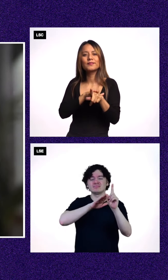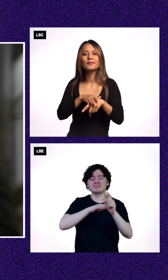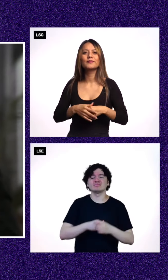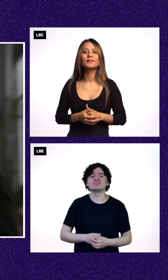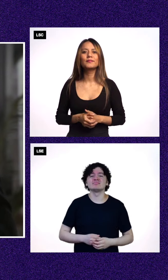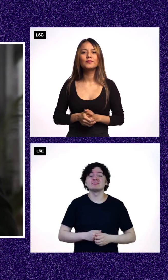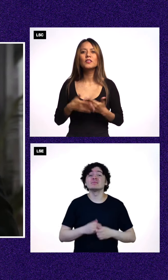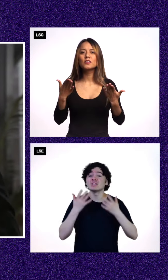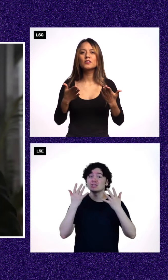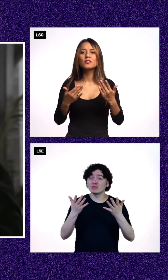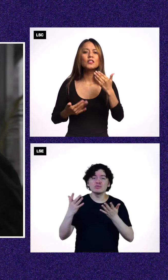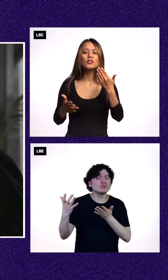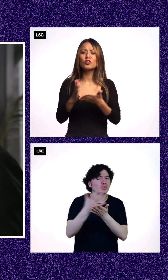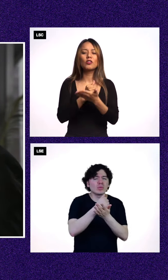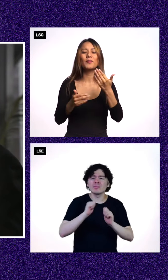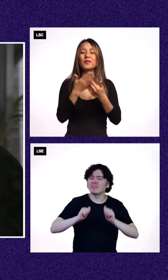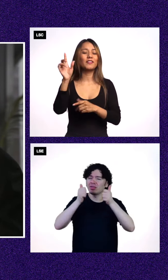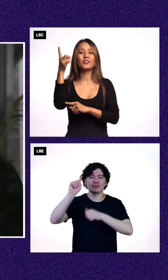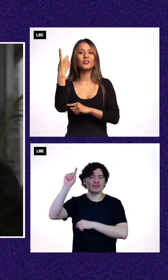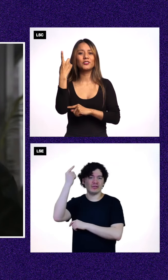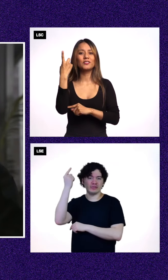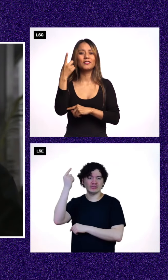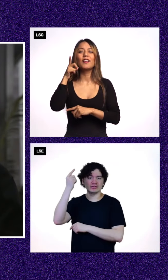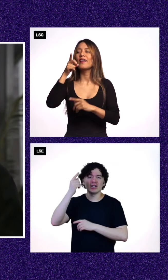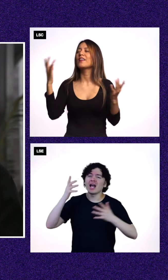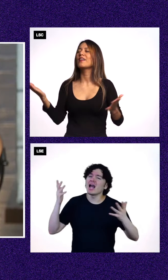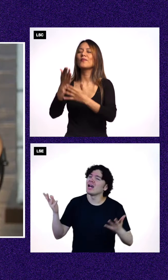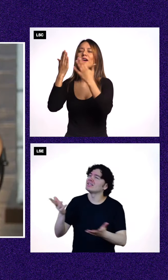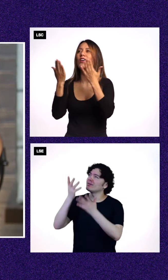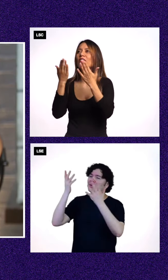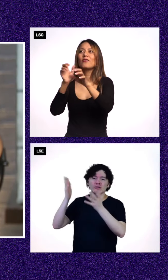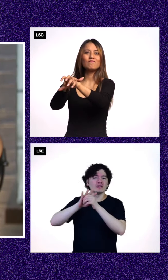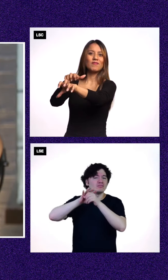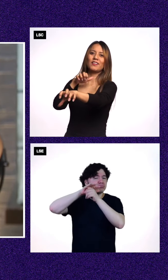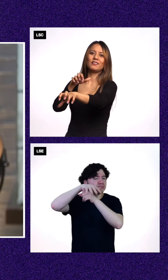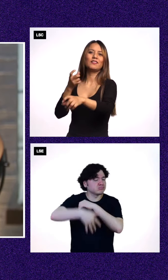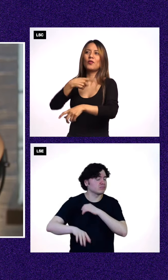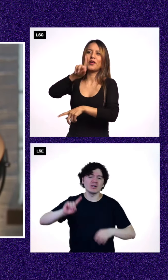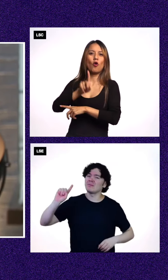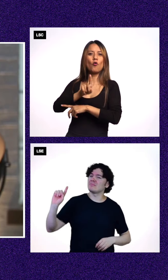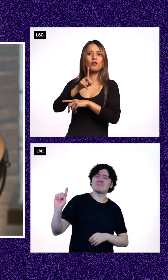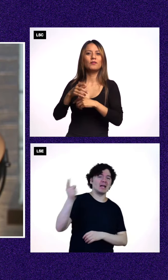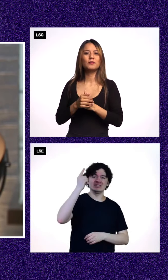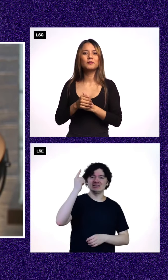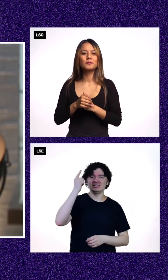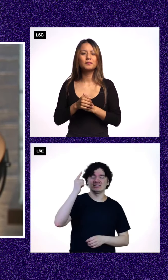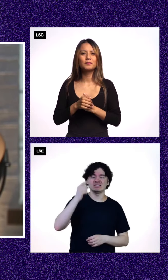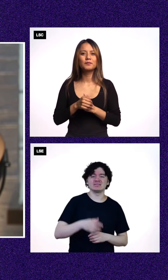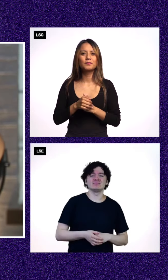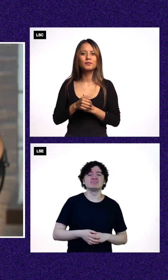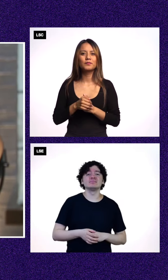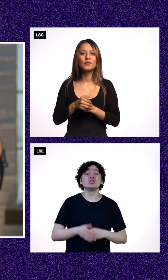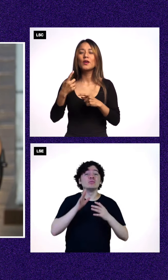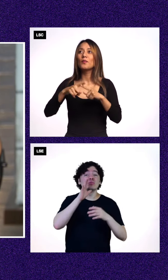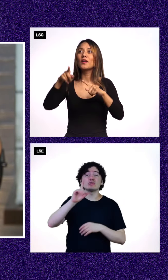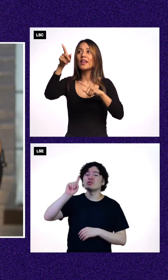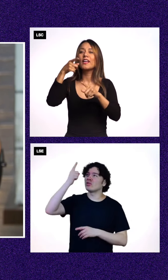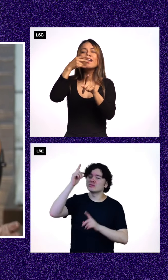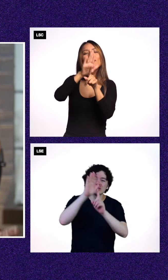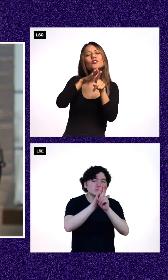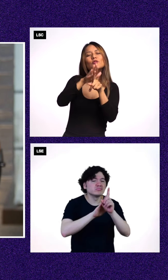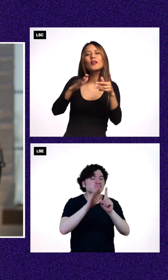Todo comienza con Dios, el mayor animador. La Escritura dice, Él nos consuela en todas nuestras